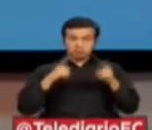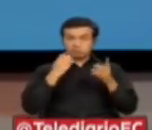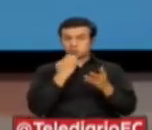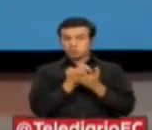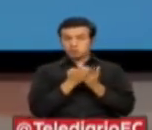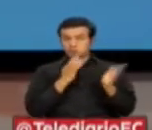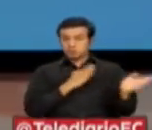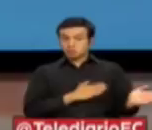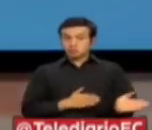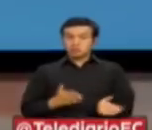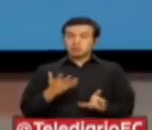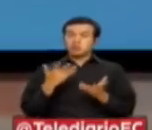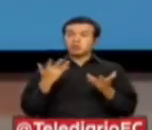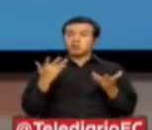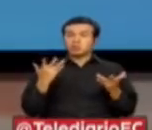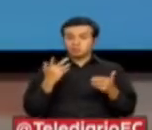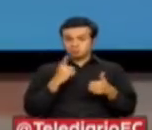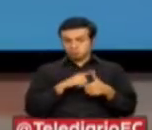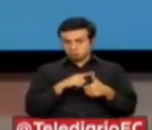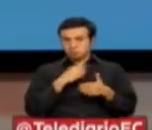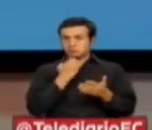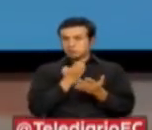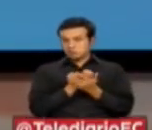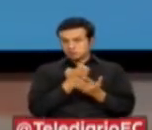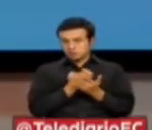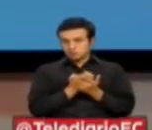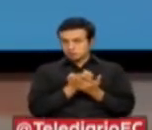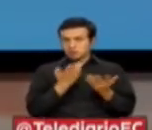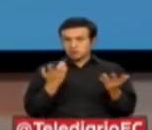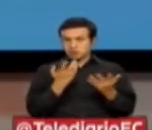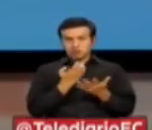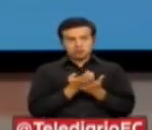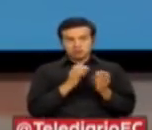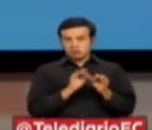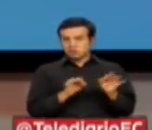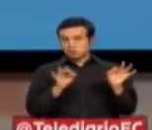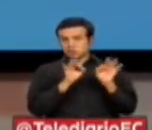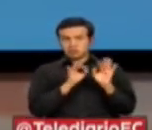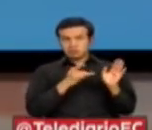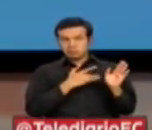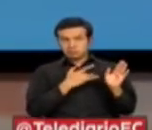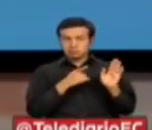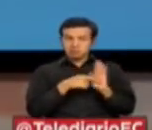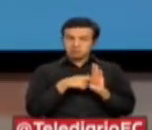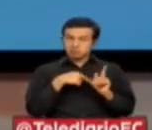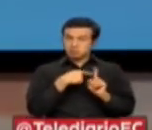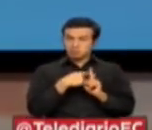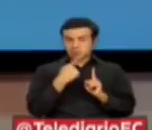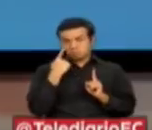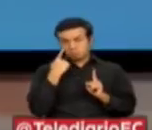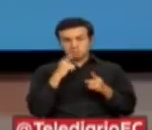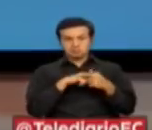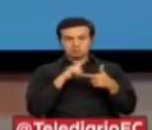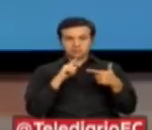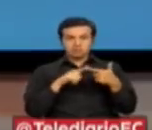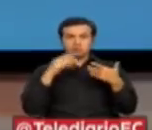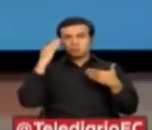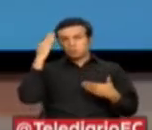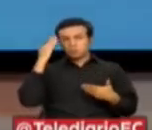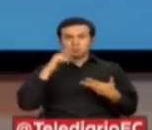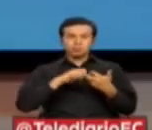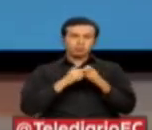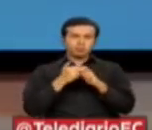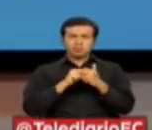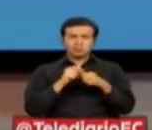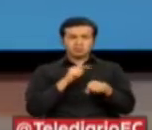es lo que va a suceder en términos de rumbo. Lo económico es la cocina, digamos, del estado de ánimo. Dos, en términos políticos, insisto, ha